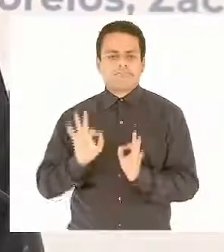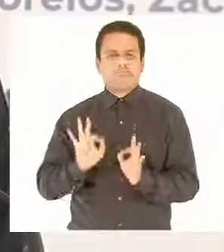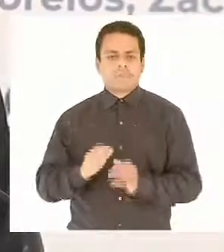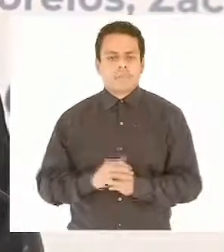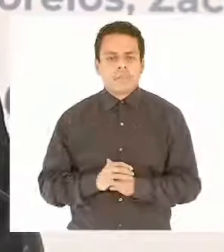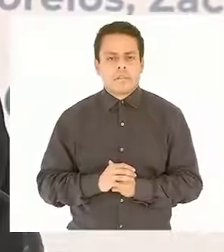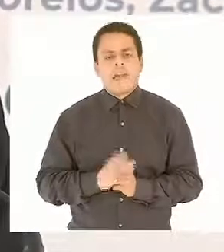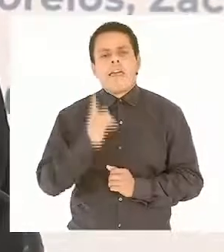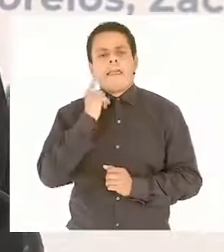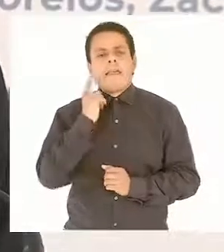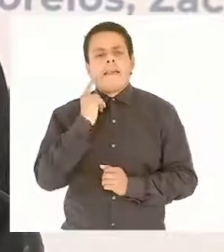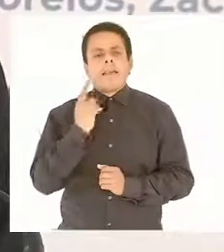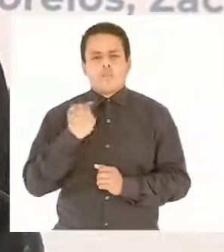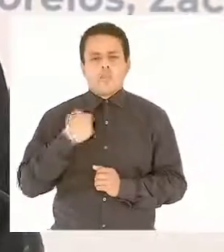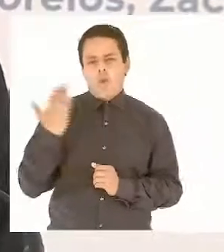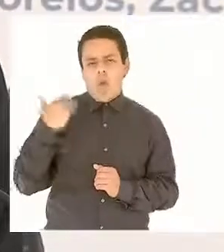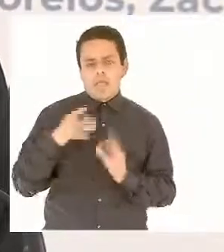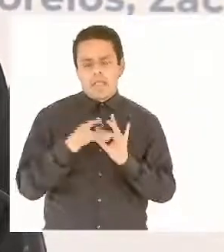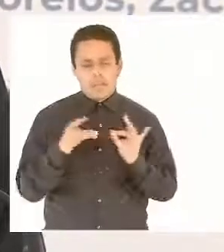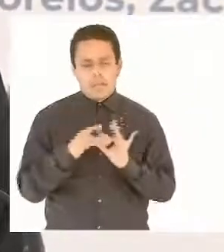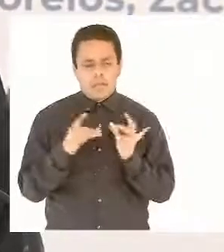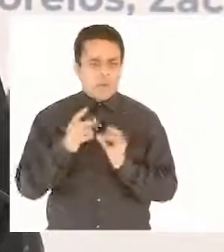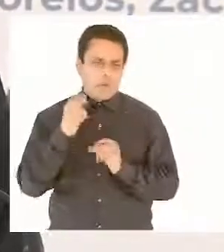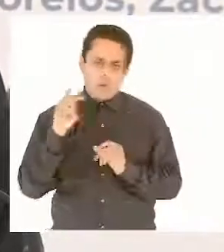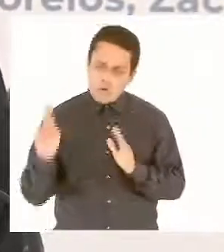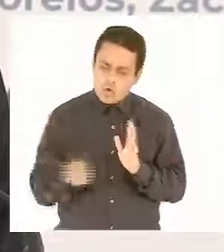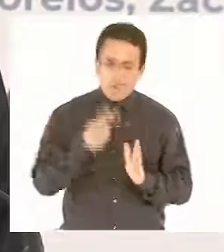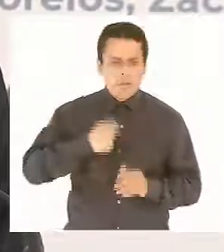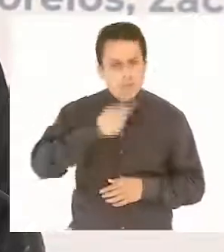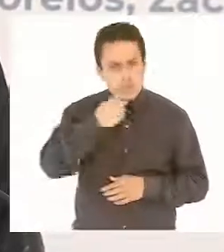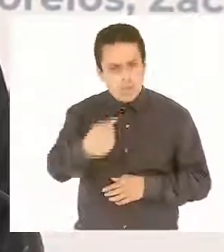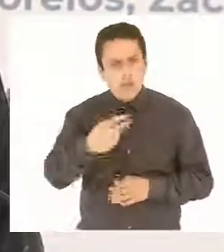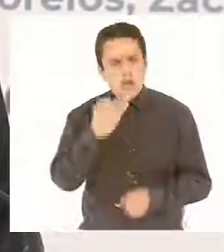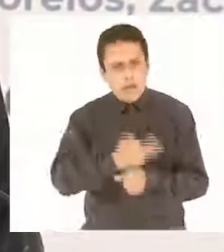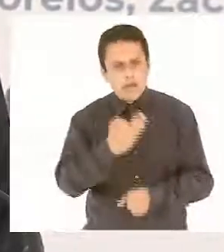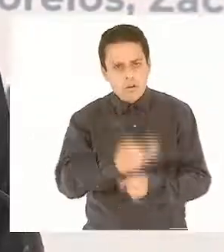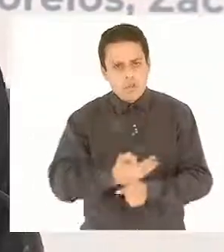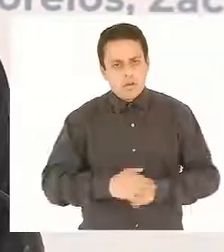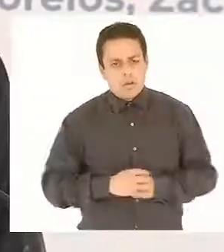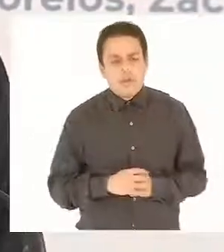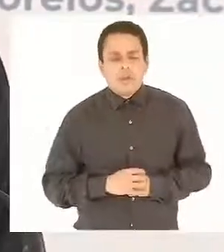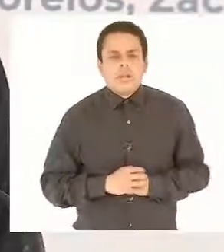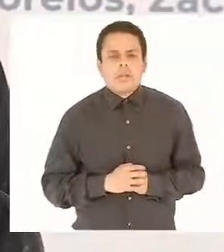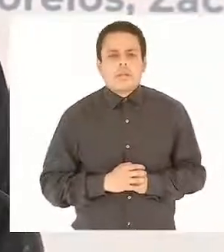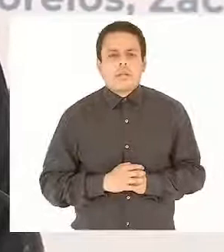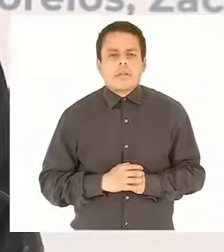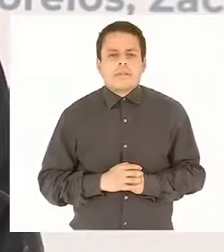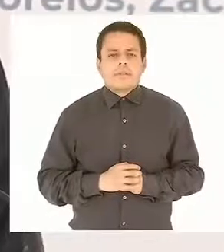Lo he dicho en otras ocasiones, lo repito ahora. Antes de